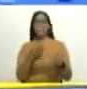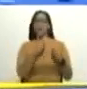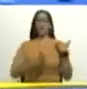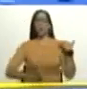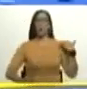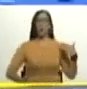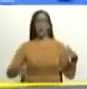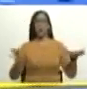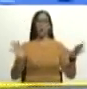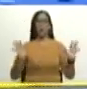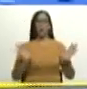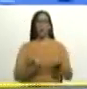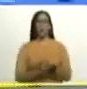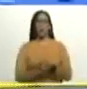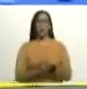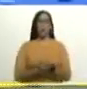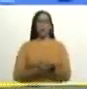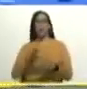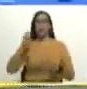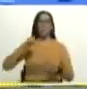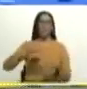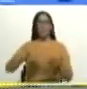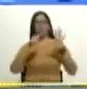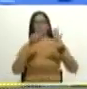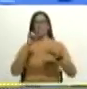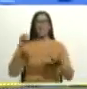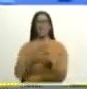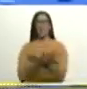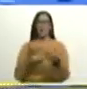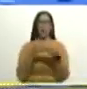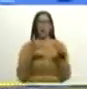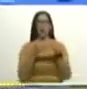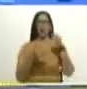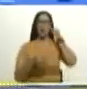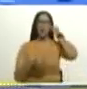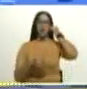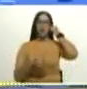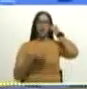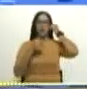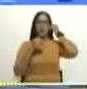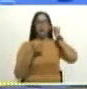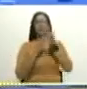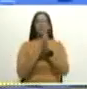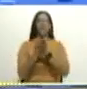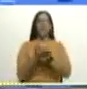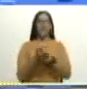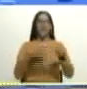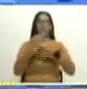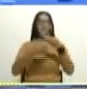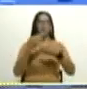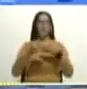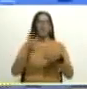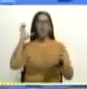presidente, necesito 600 millones de dólares porque se va a acabar el papel toalé en el